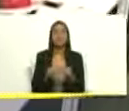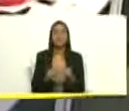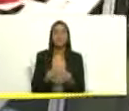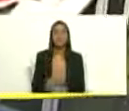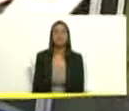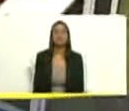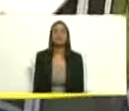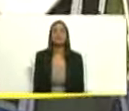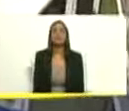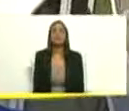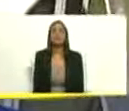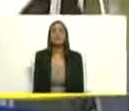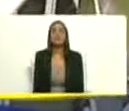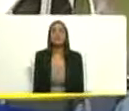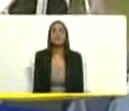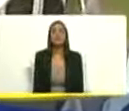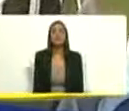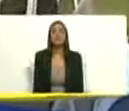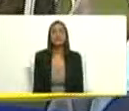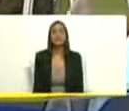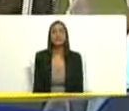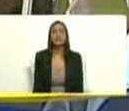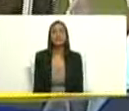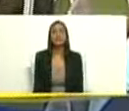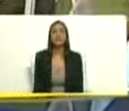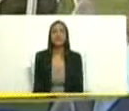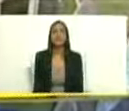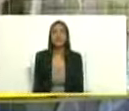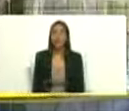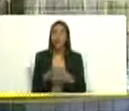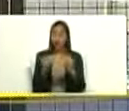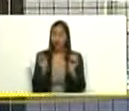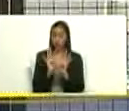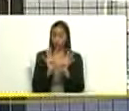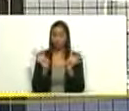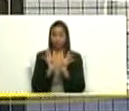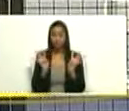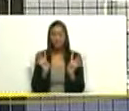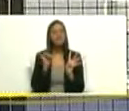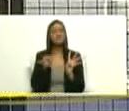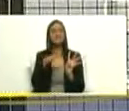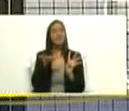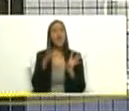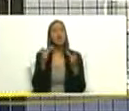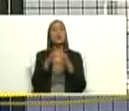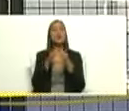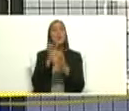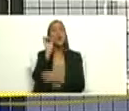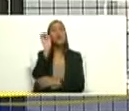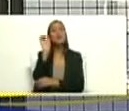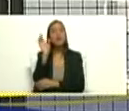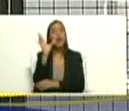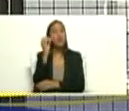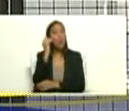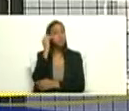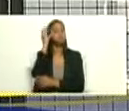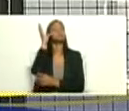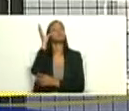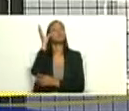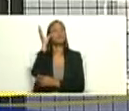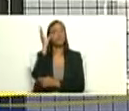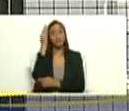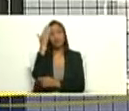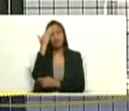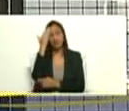negro de la barba Blanca mi saludo el consejo de sabios de la Revolución bolivariana